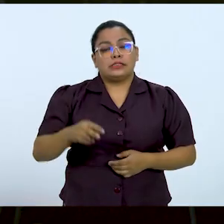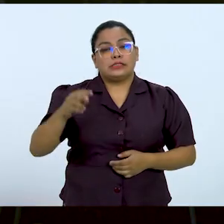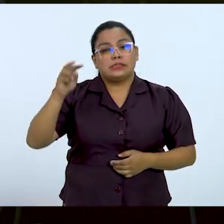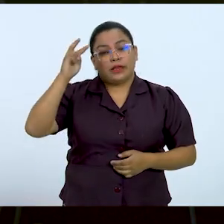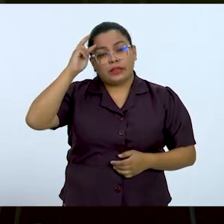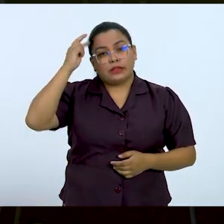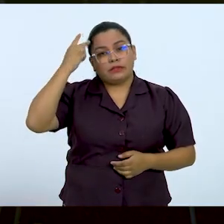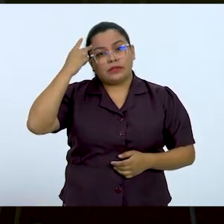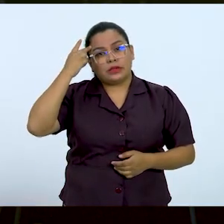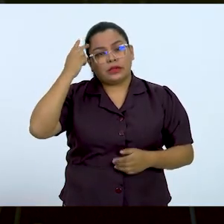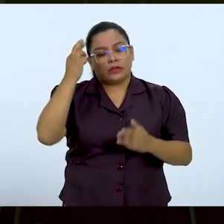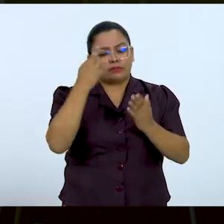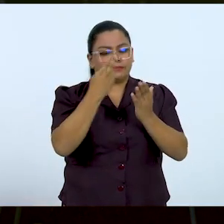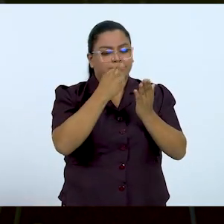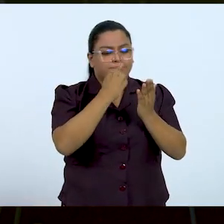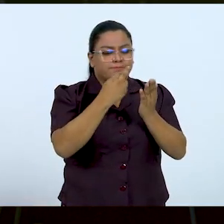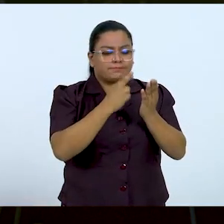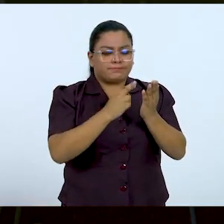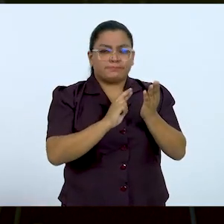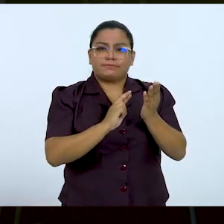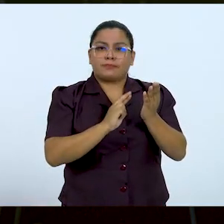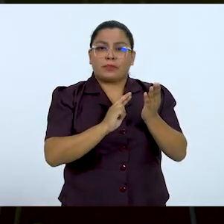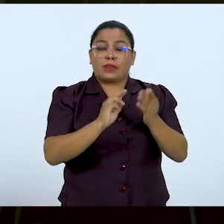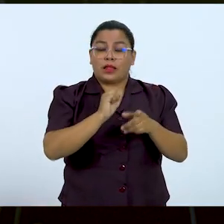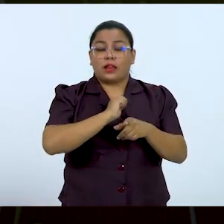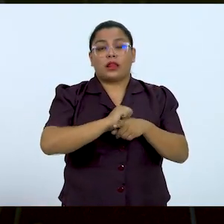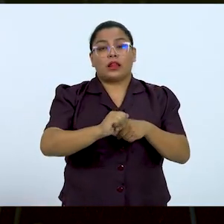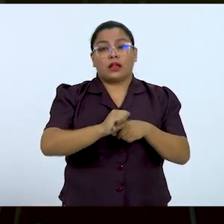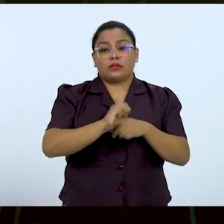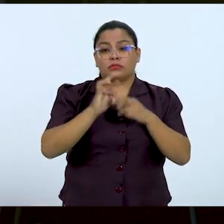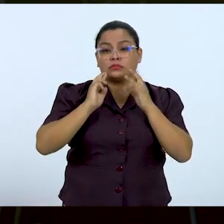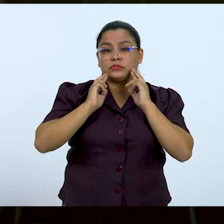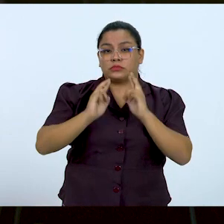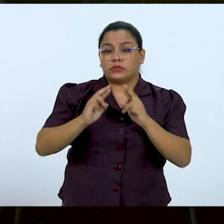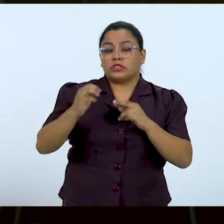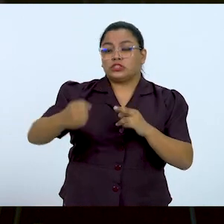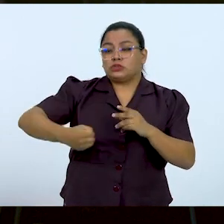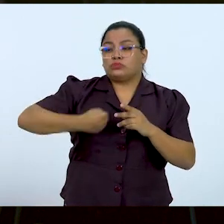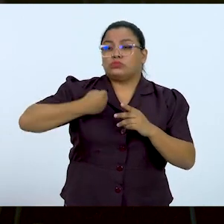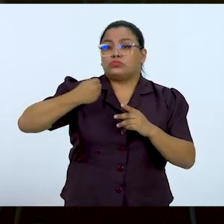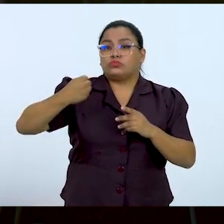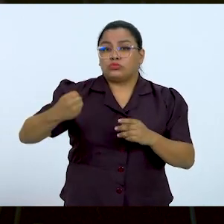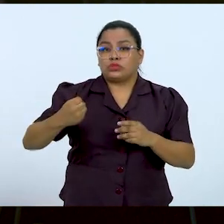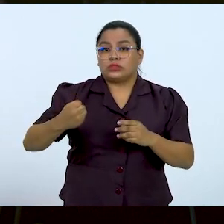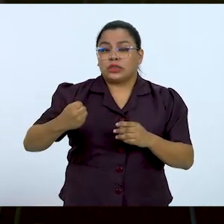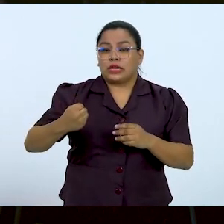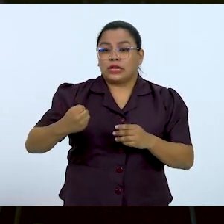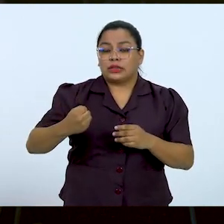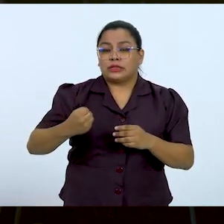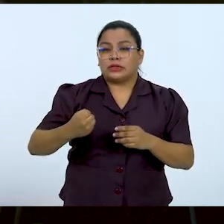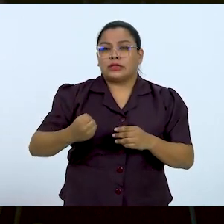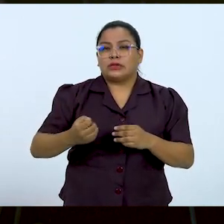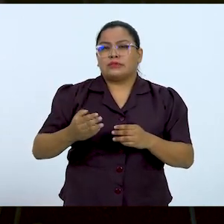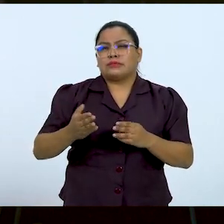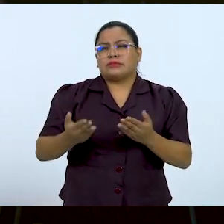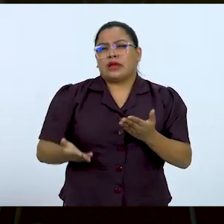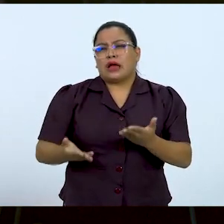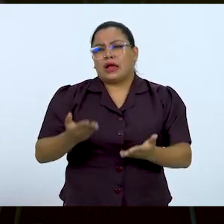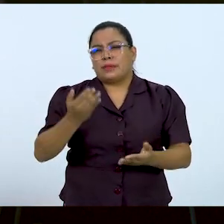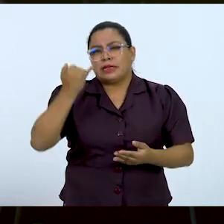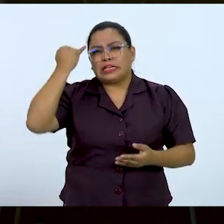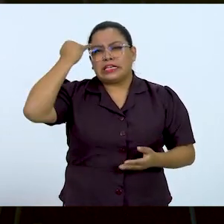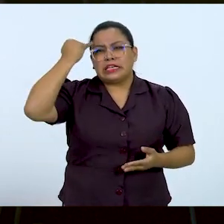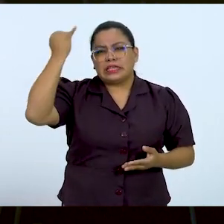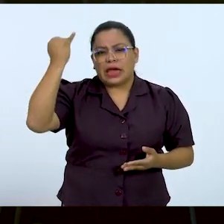ese sentido, cuando estamos revisando los ejercicios que han resuelto, es importante darle pistas